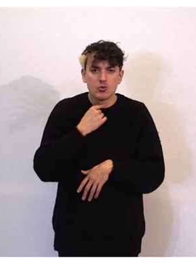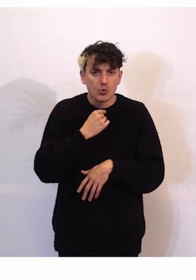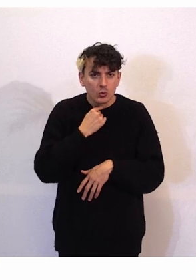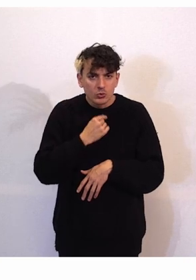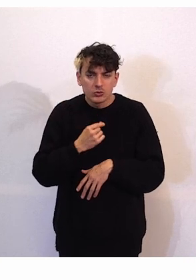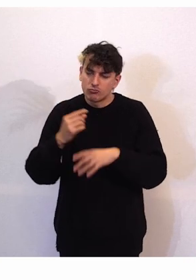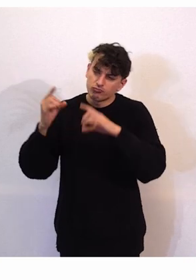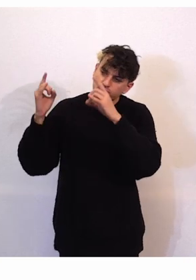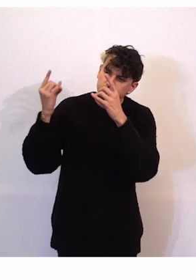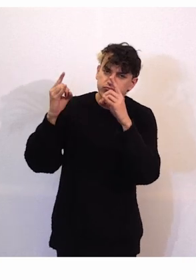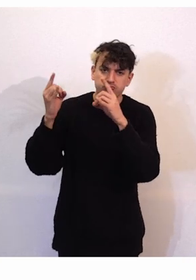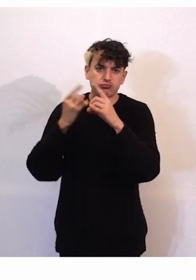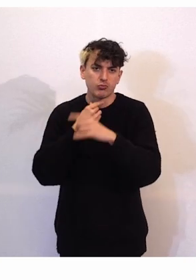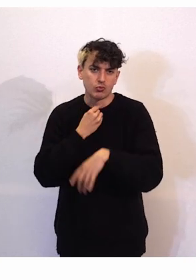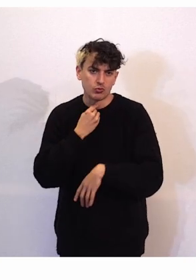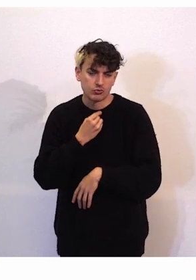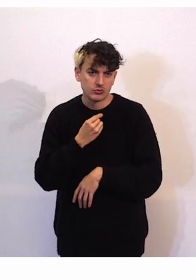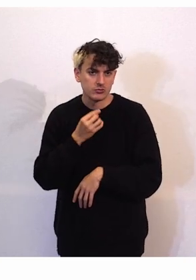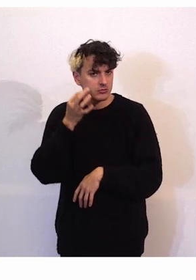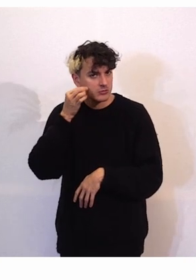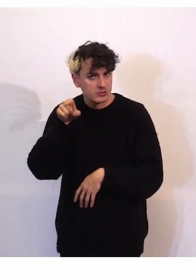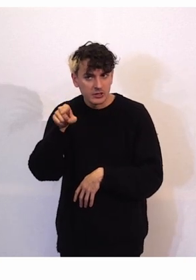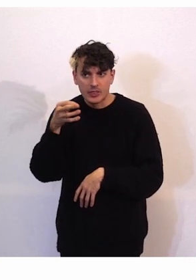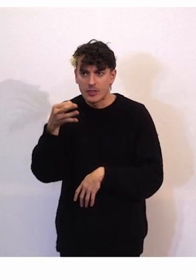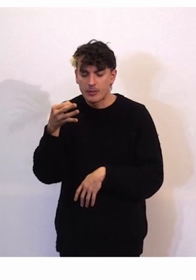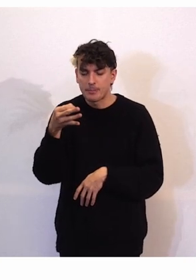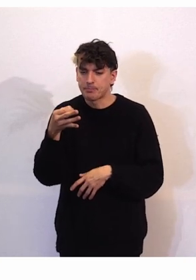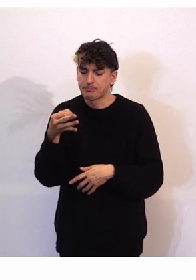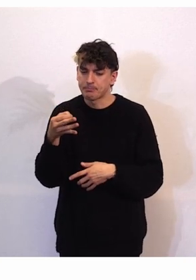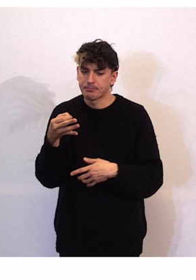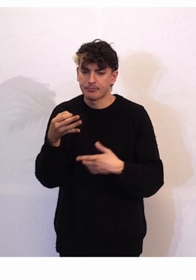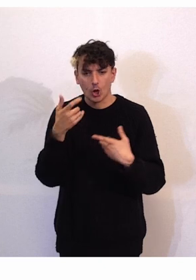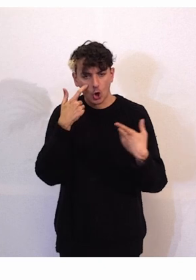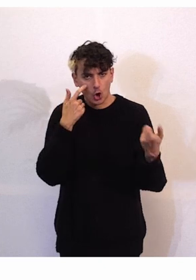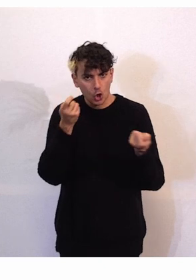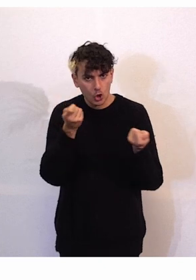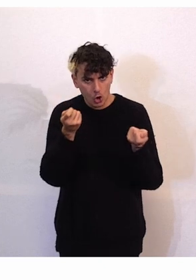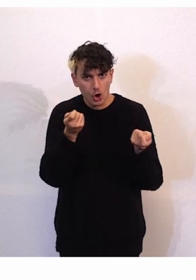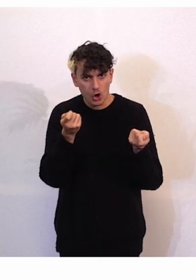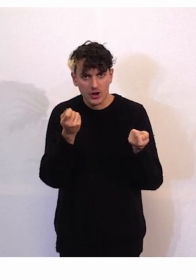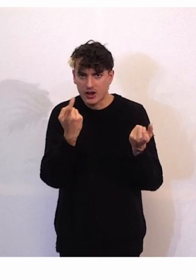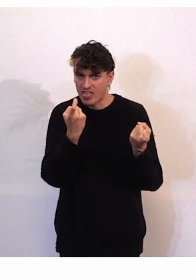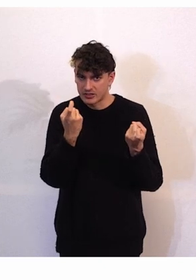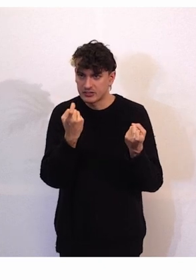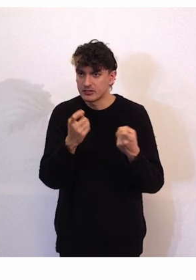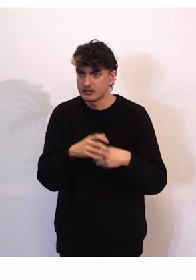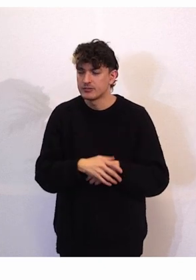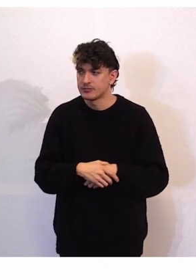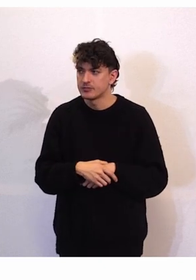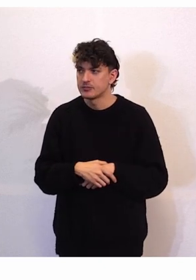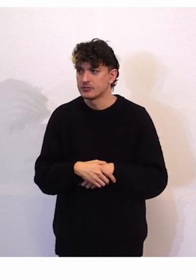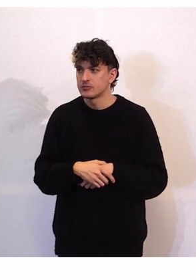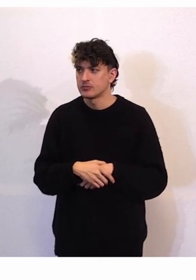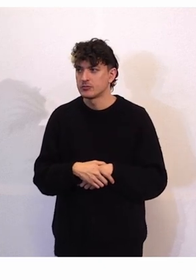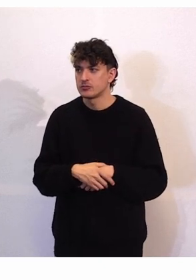haya. Ella tiene que tener un poco controladas las cosas. Control, es importante. Hay allí